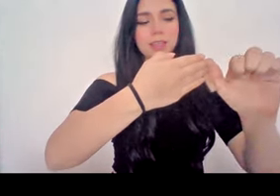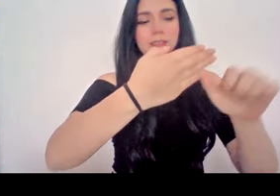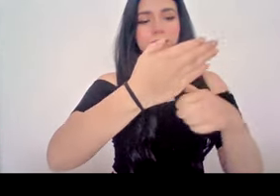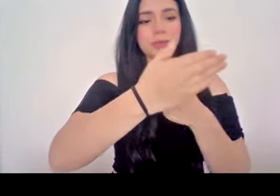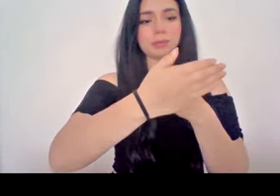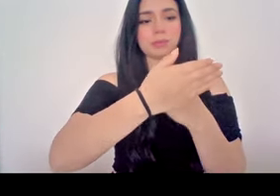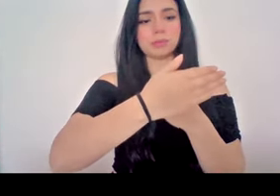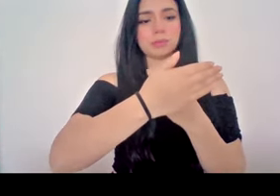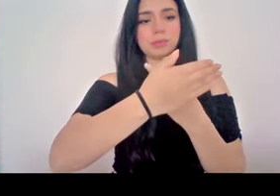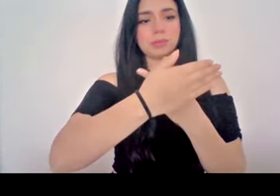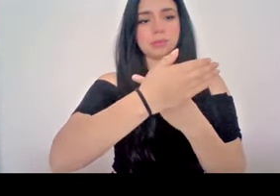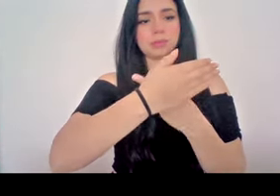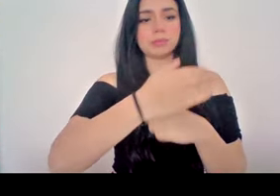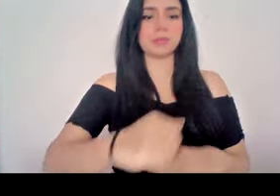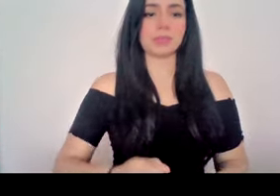Hija.